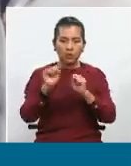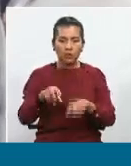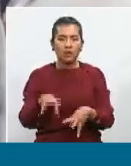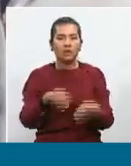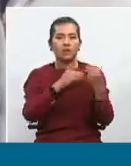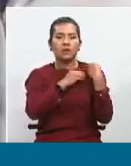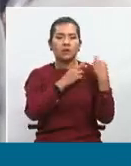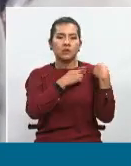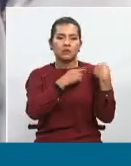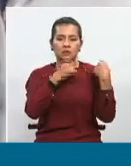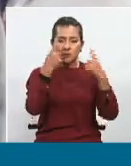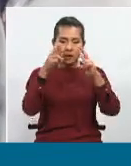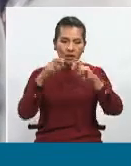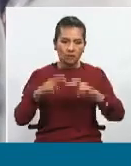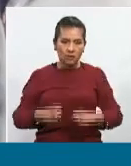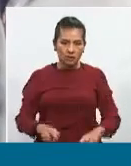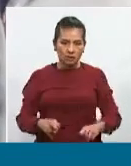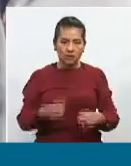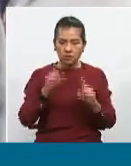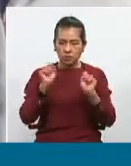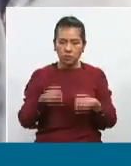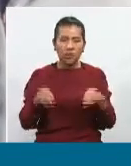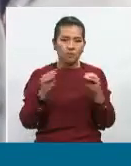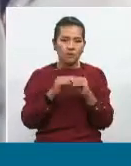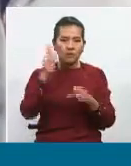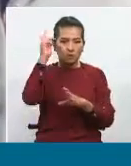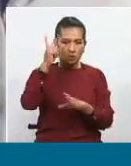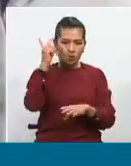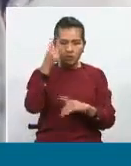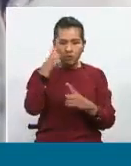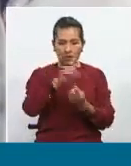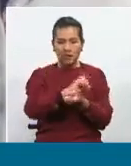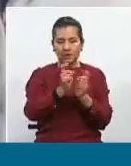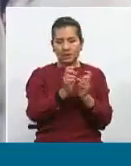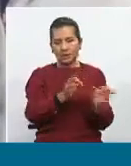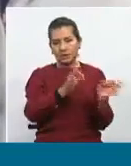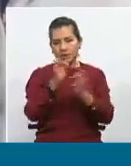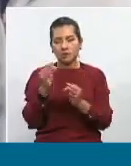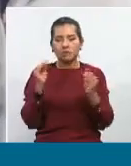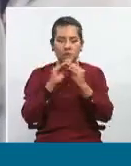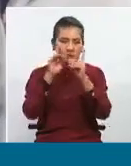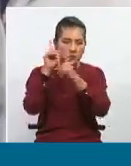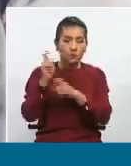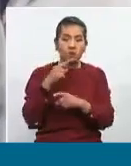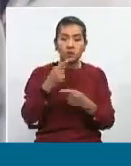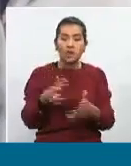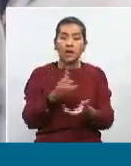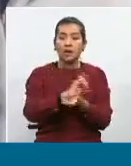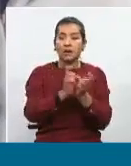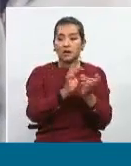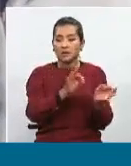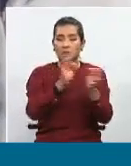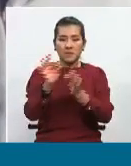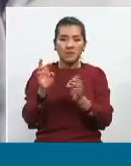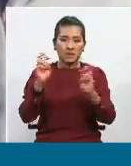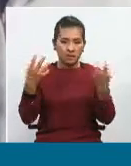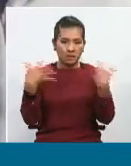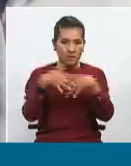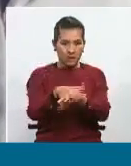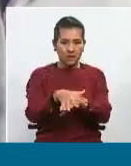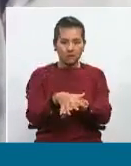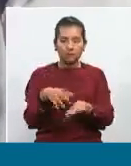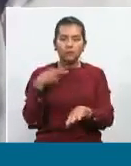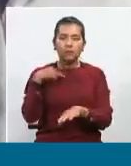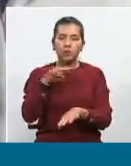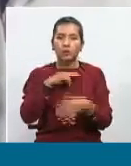correspondientes para la investigación, para que exista una política de reparación, y por ahí va mi consulta. En estas reparaciones integrales, que como las